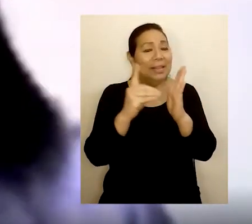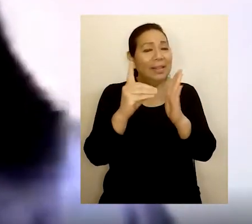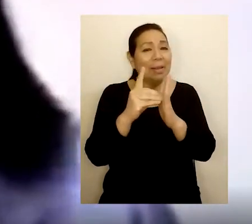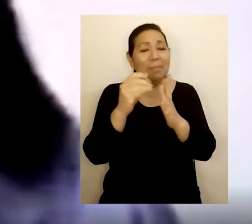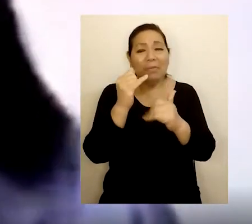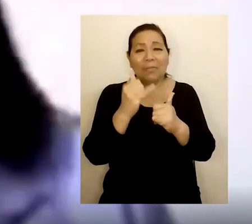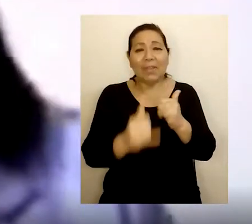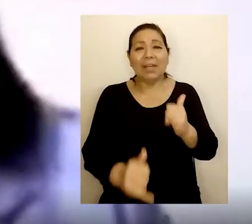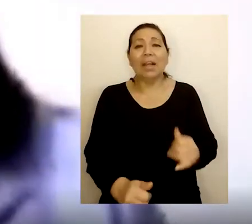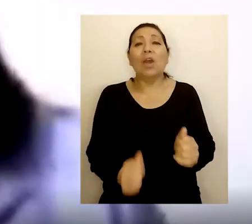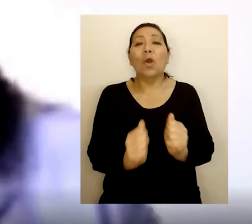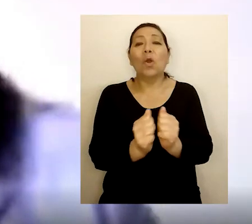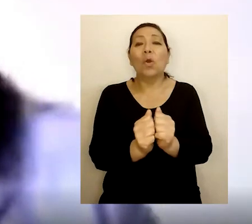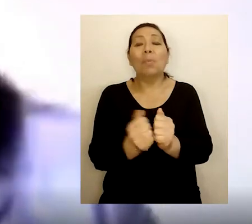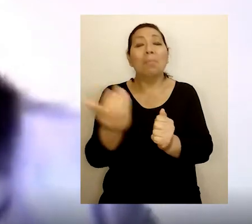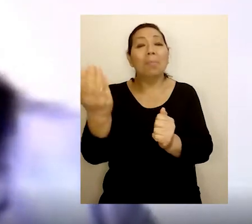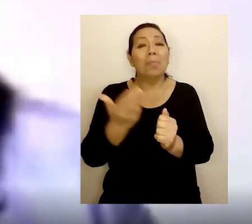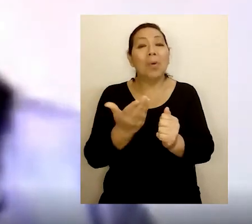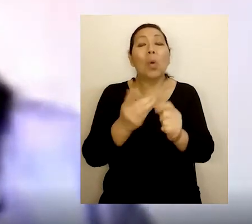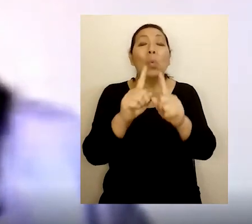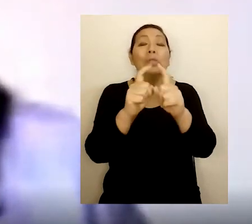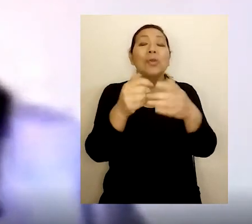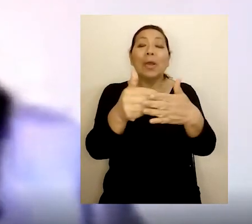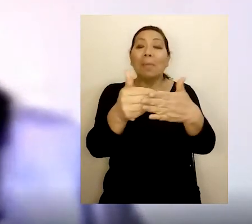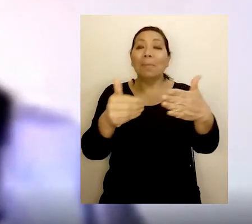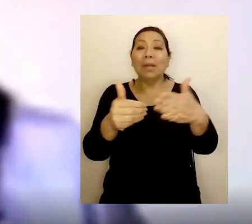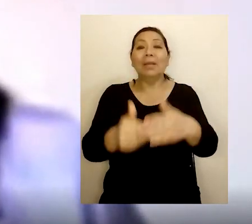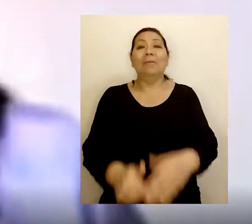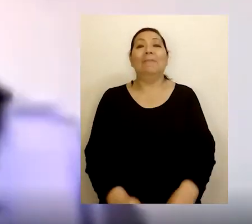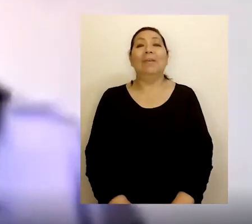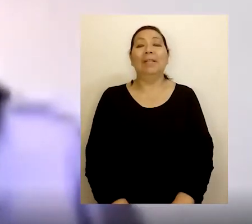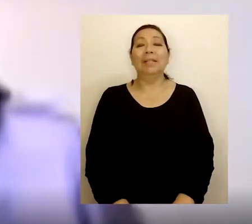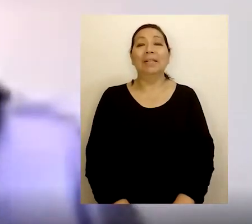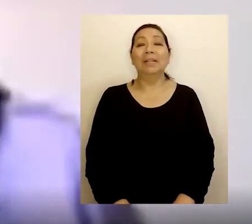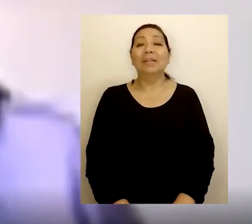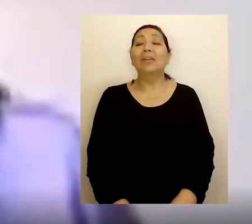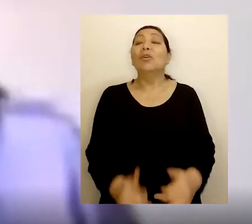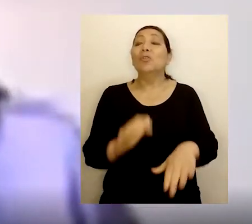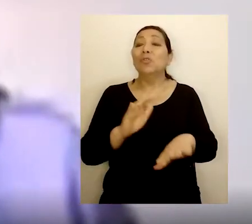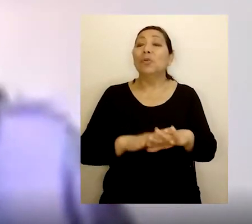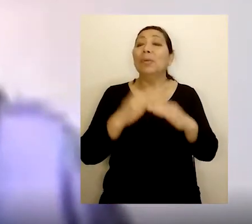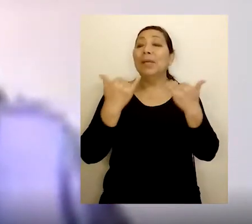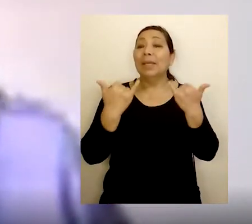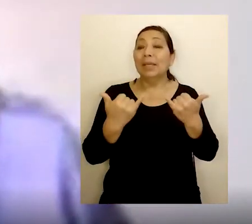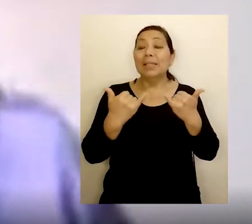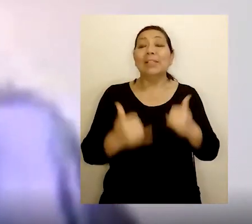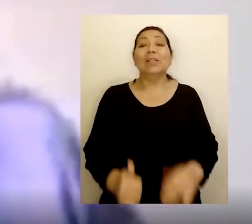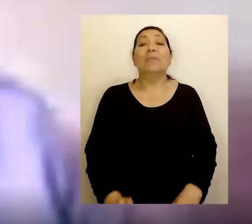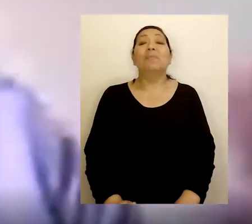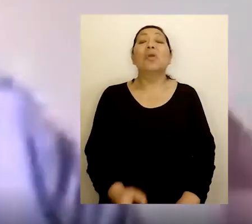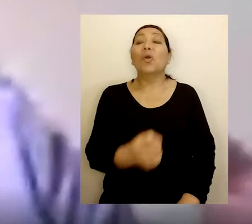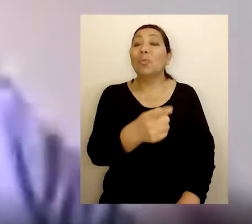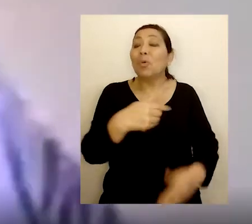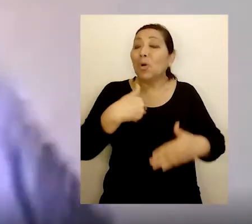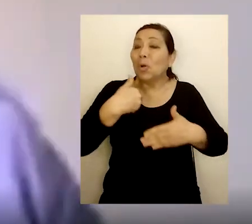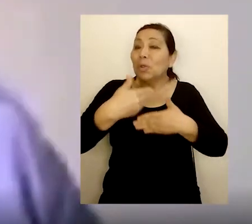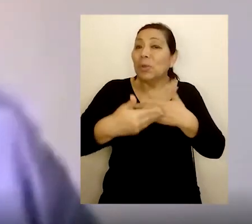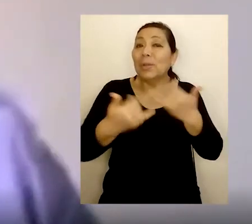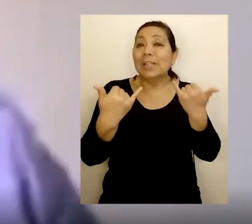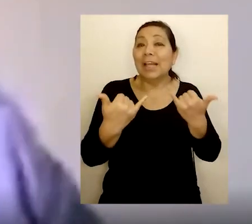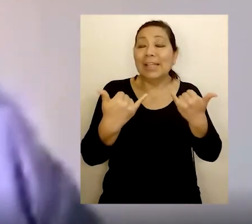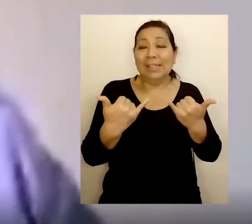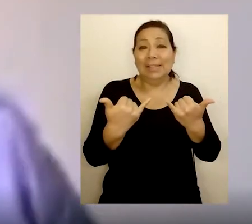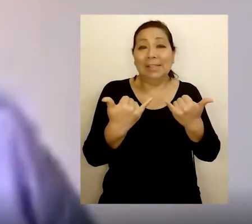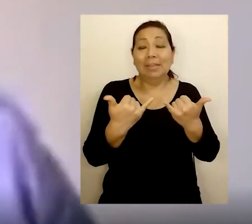fiscal y con la solicitud de cuestión previa. Al respecto, y como consecuencia de ello,